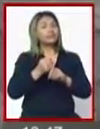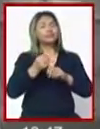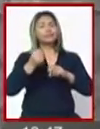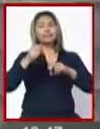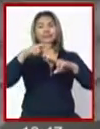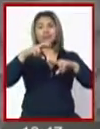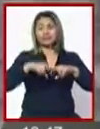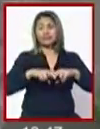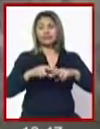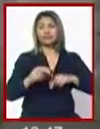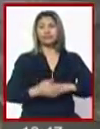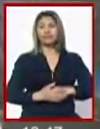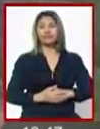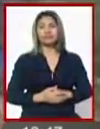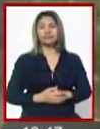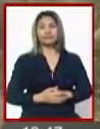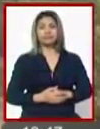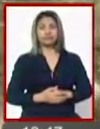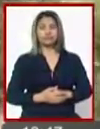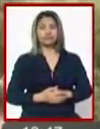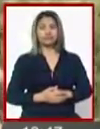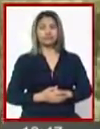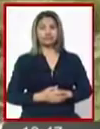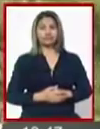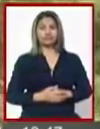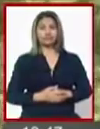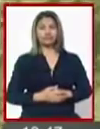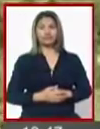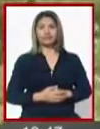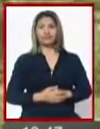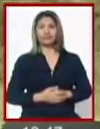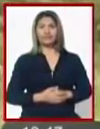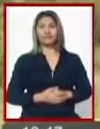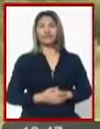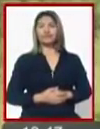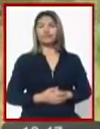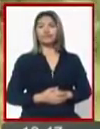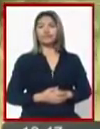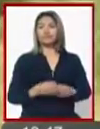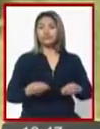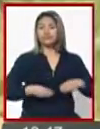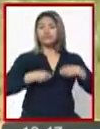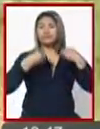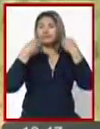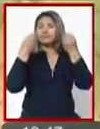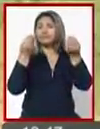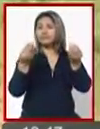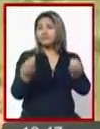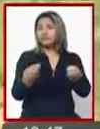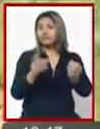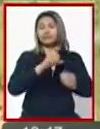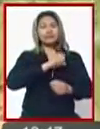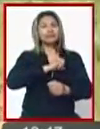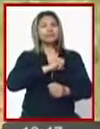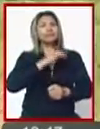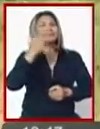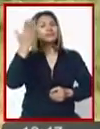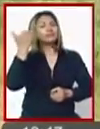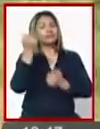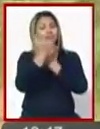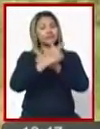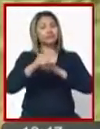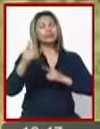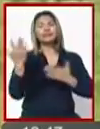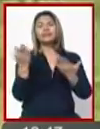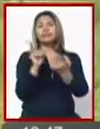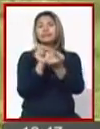sentarlo así con el trasero todo pelado en un, aunque sea un hormiguero, y entregarlo a la policía, no dejarlo escapar, porque se está impune ahorita, ¿y